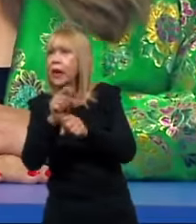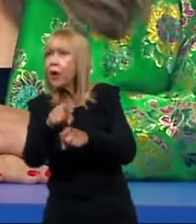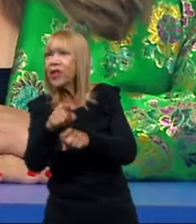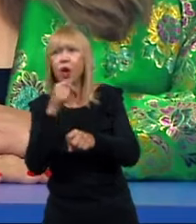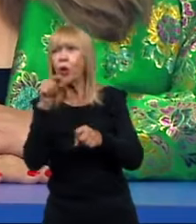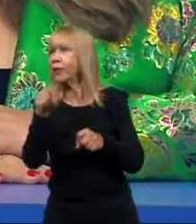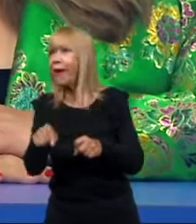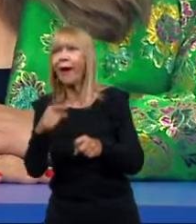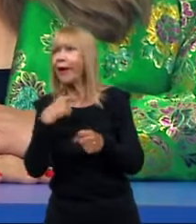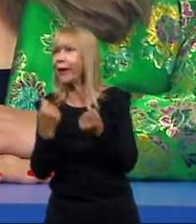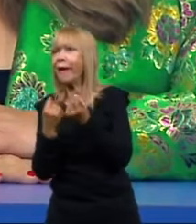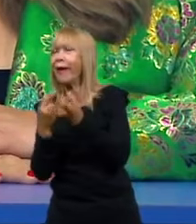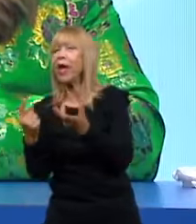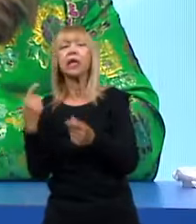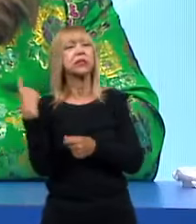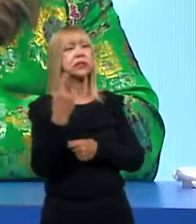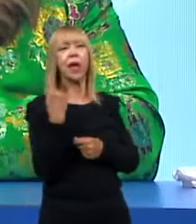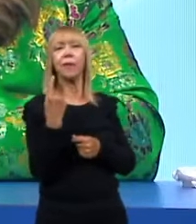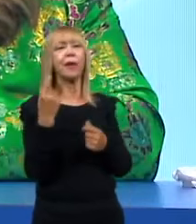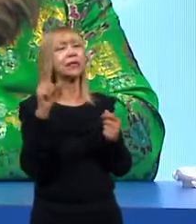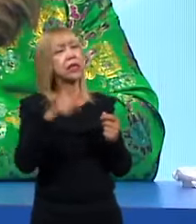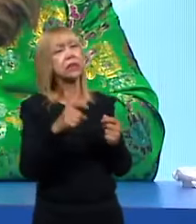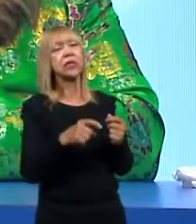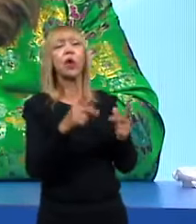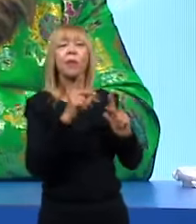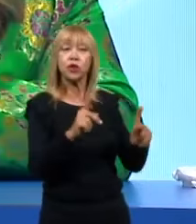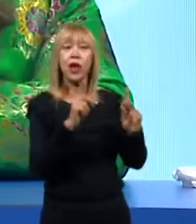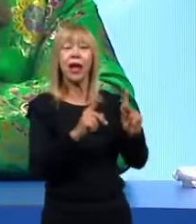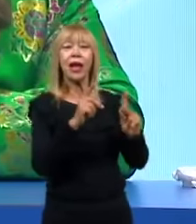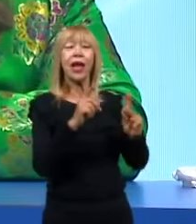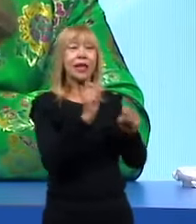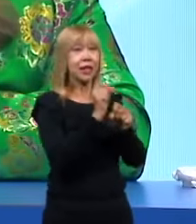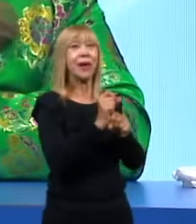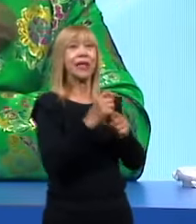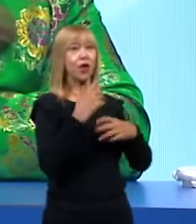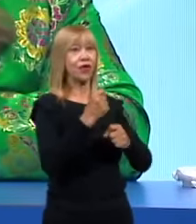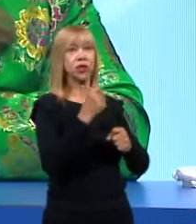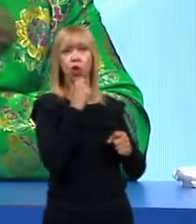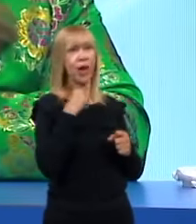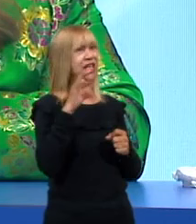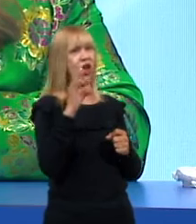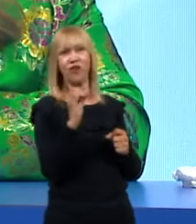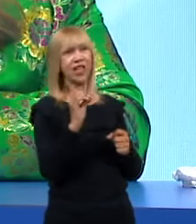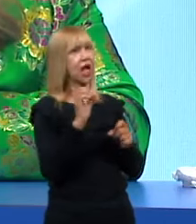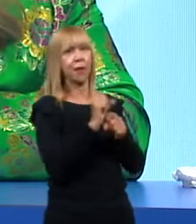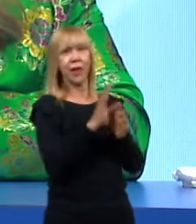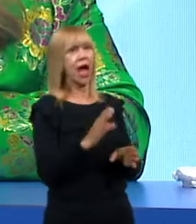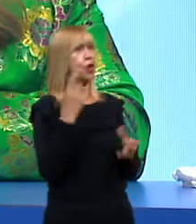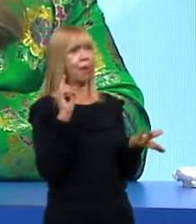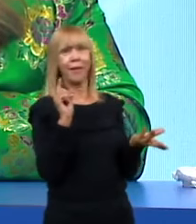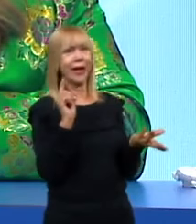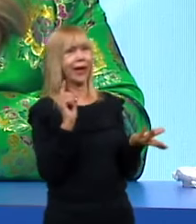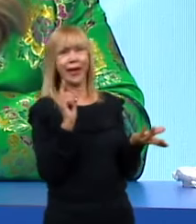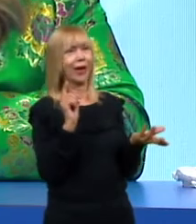ahí? Mira, cubriendo bases importantes. Siempre va a ser necesario un personal de confianza. Ahora, yo te garantizo que yo no tendré 90 empleados de confianza para un secretario de